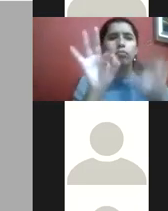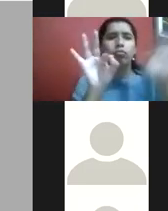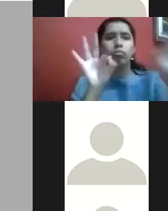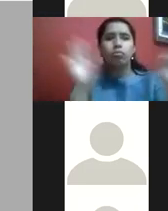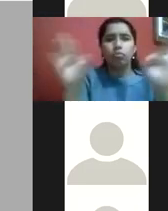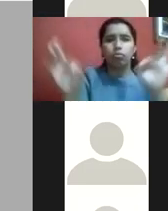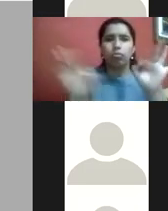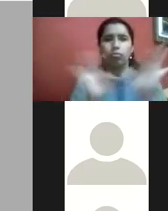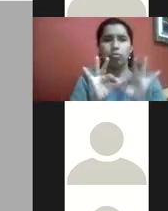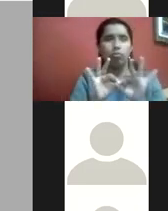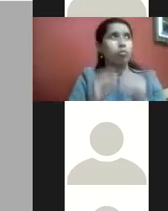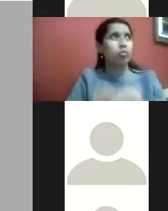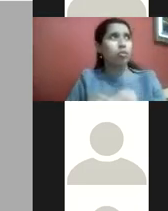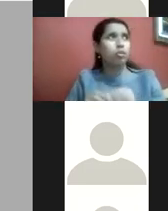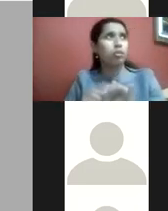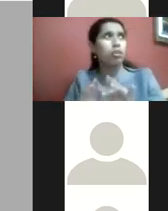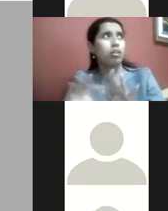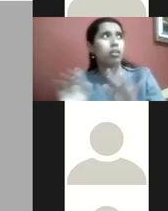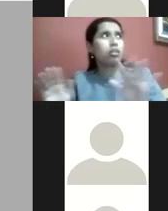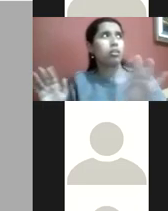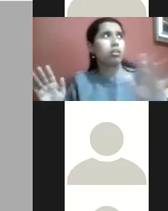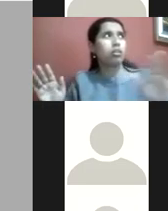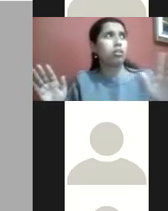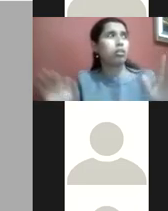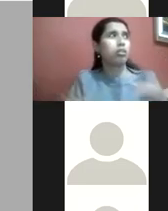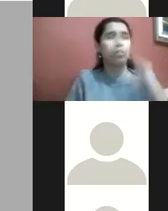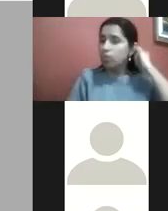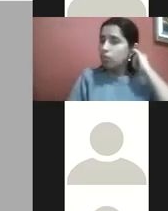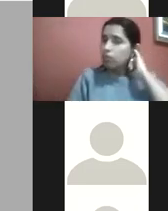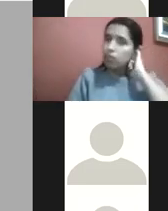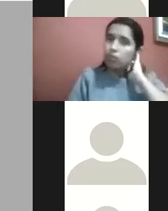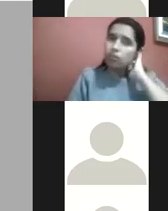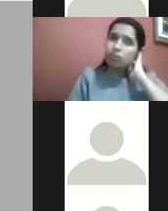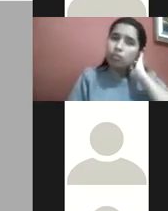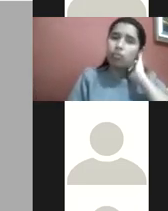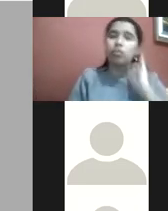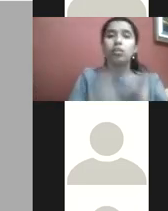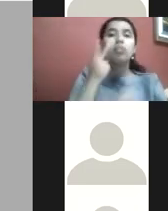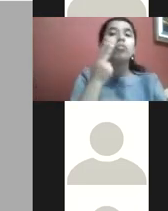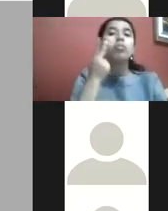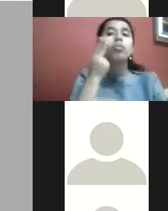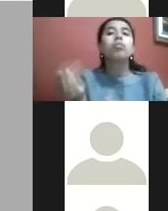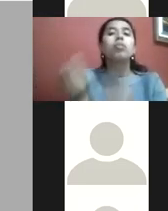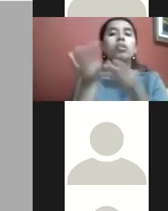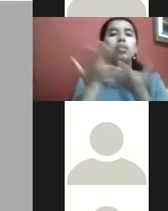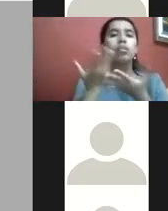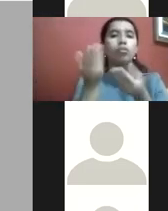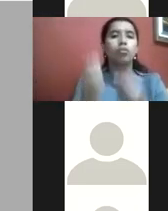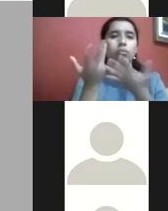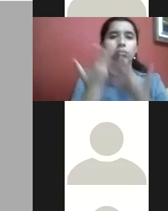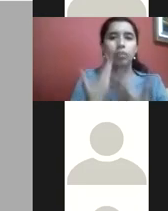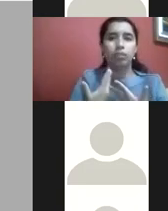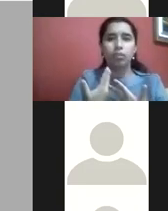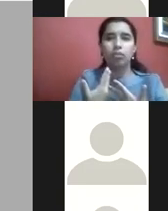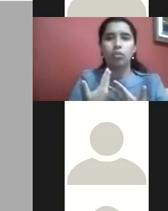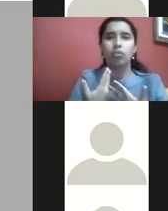medias muestrales. Eso fue lo que estuvimos viendo. Y ahora vamos a ver cómo esta información que se reúne aquí nos